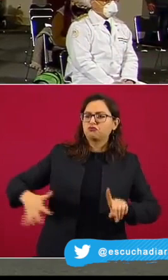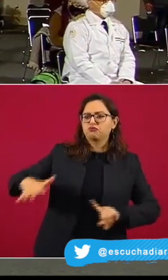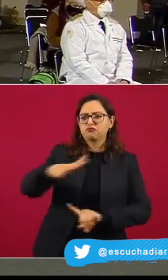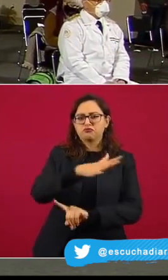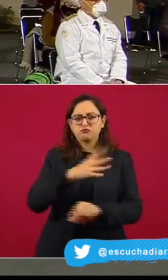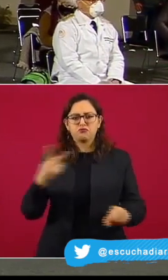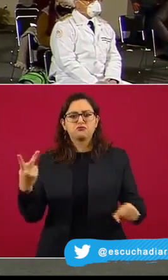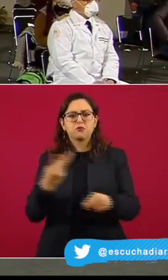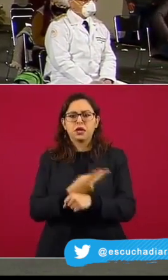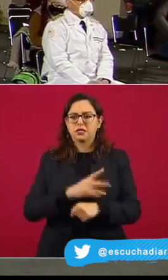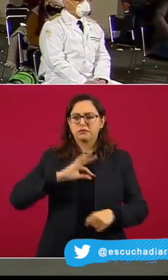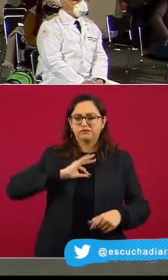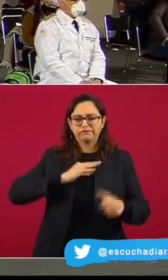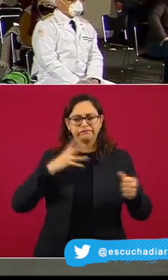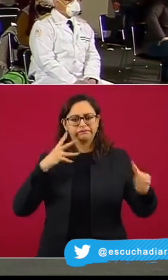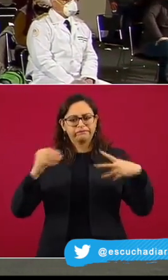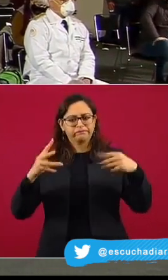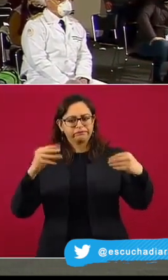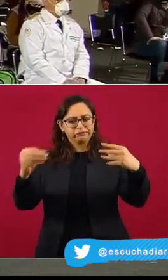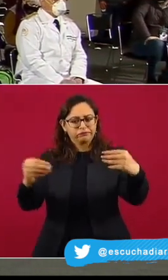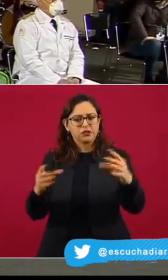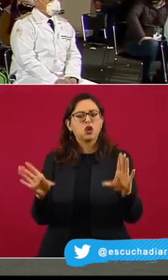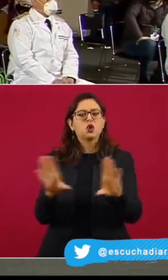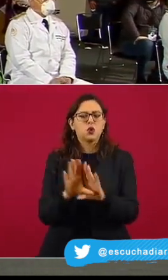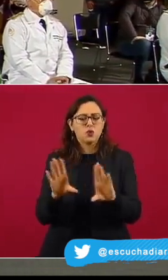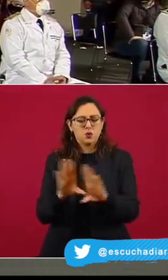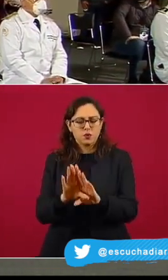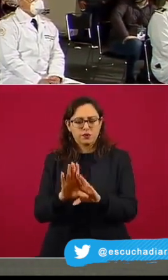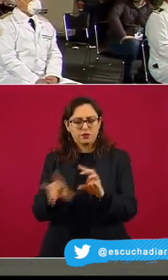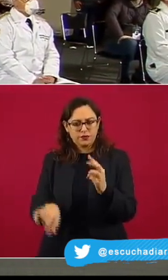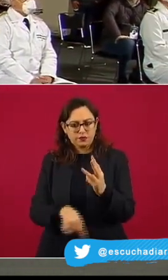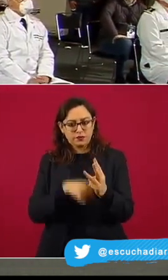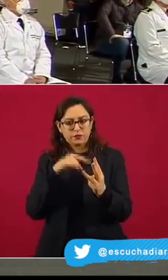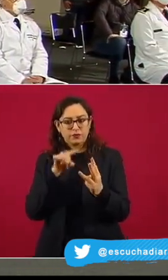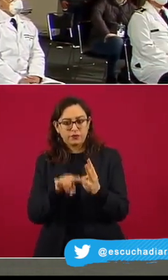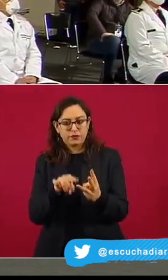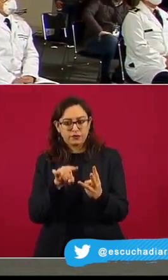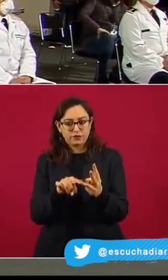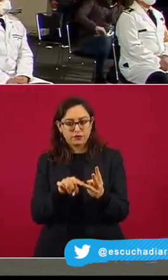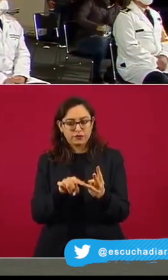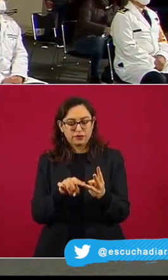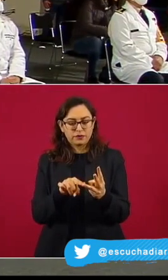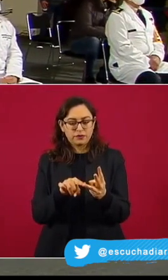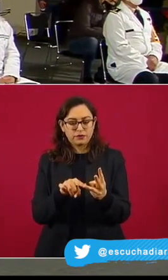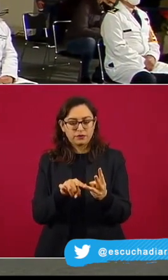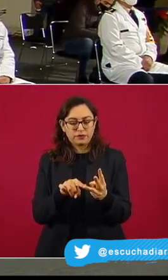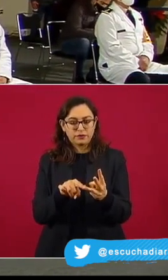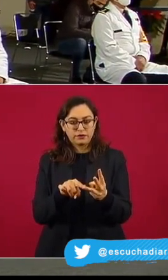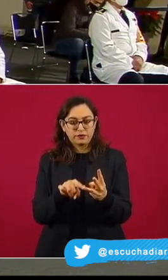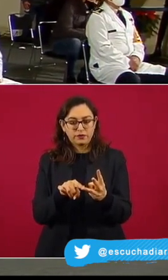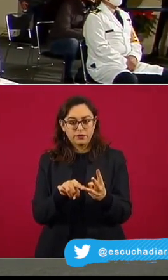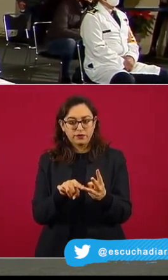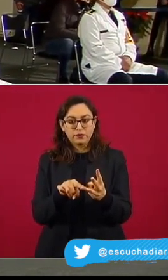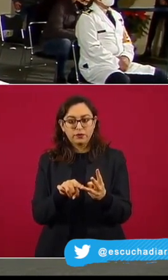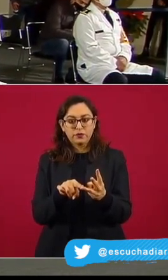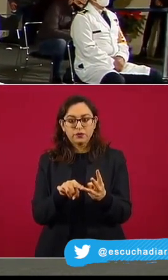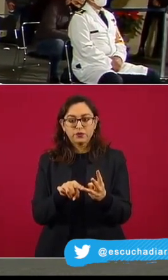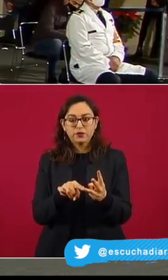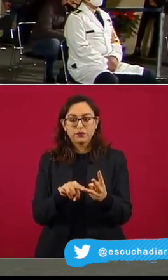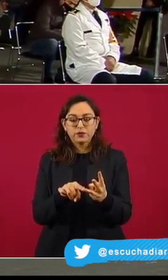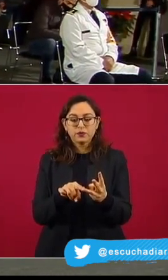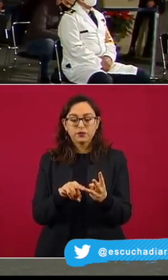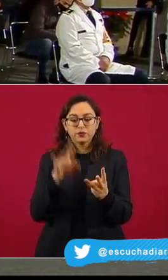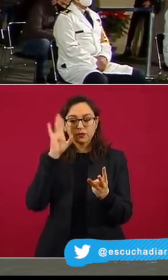Sobre el tema de corrupción, el presidente señala que su gobierno se encuentra revisando contratos para construir reclusorios cuyo costo equivale